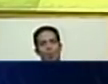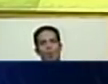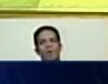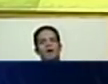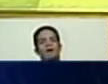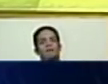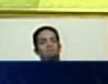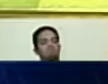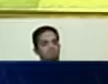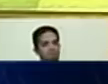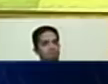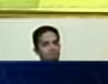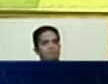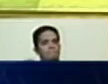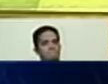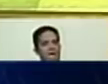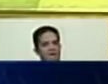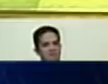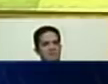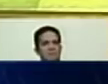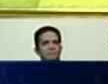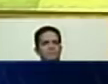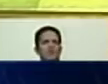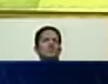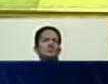diplomática, y se fundamentan